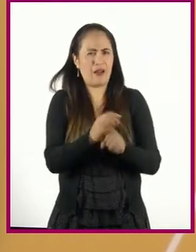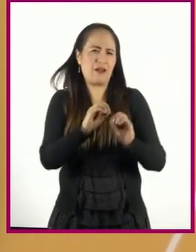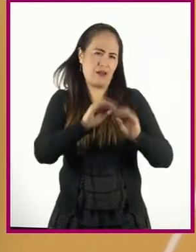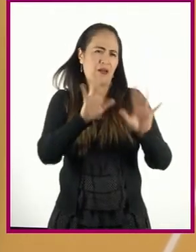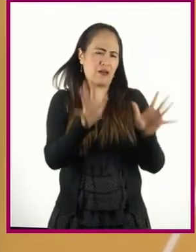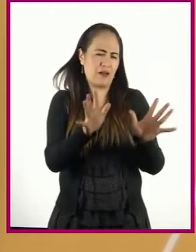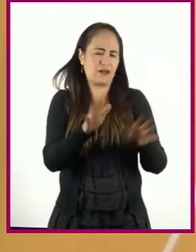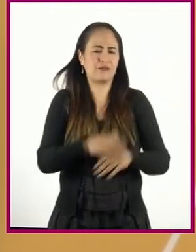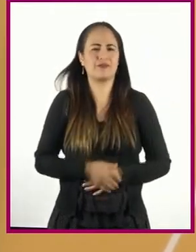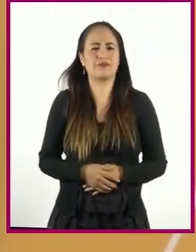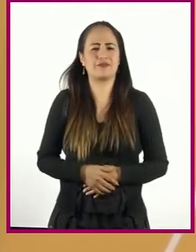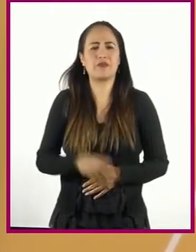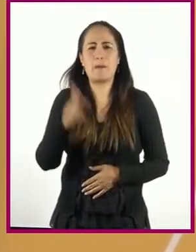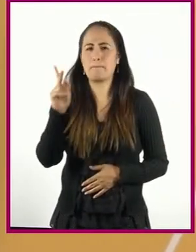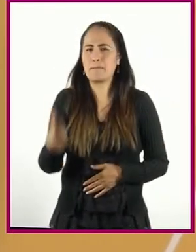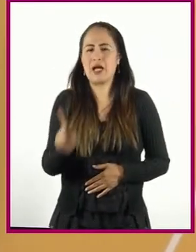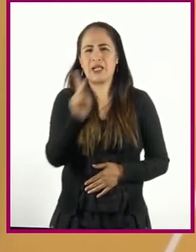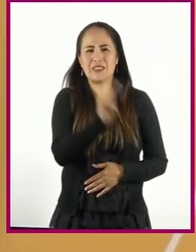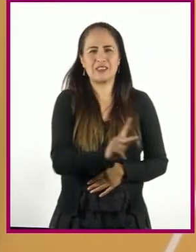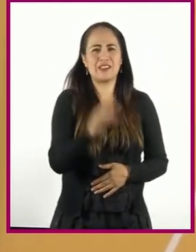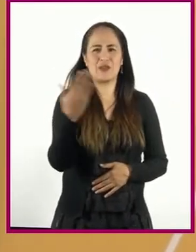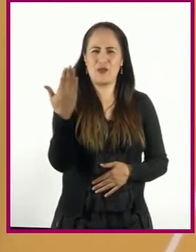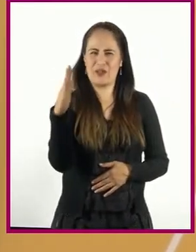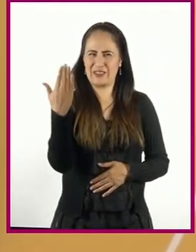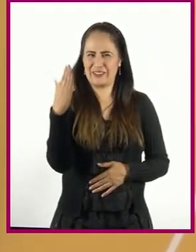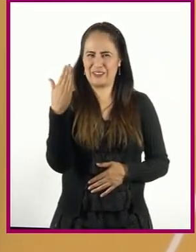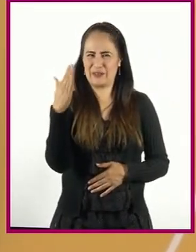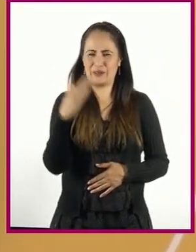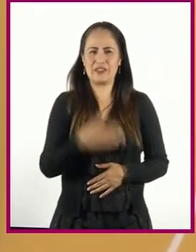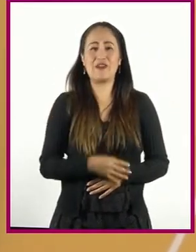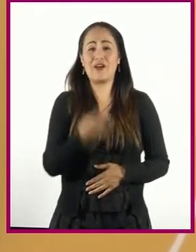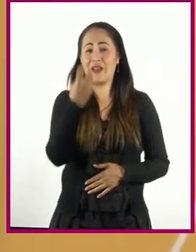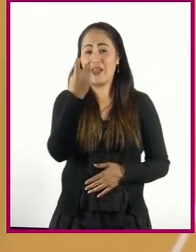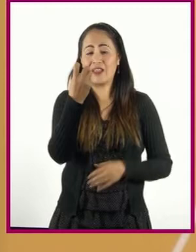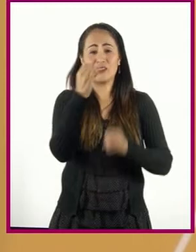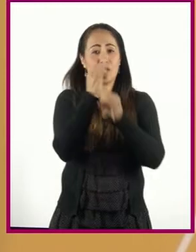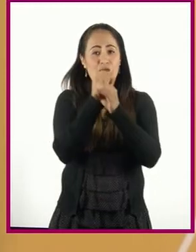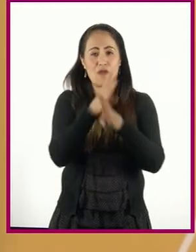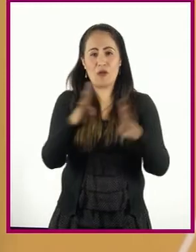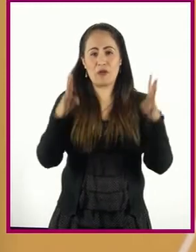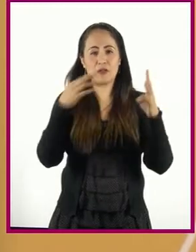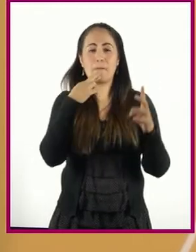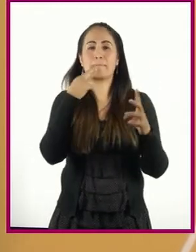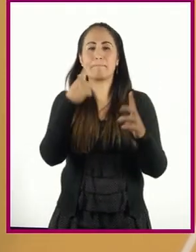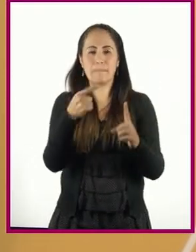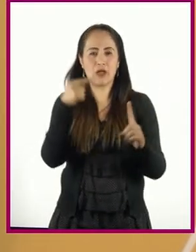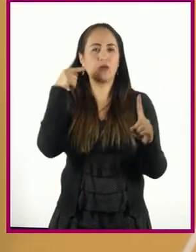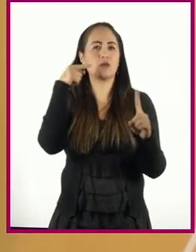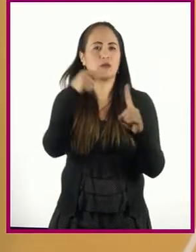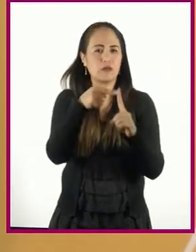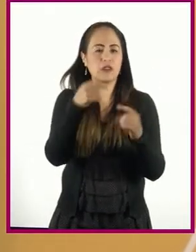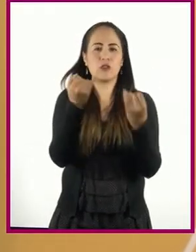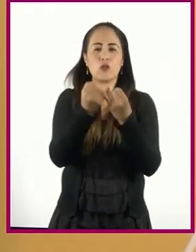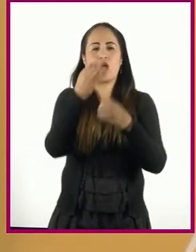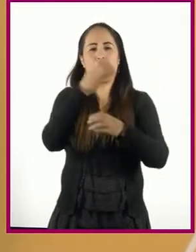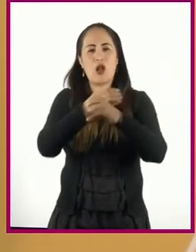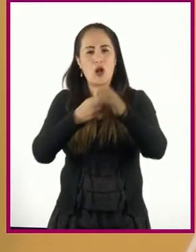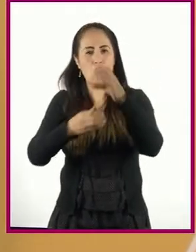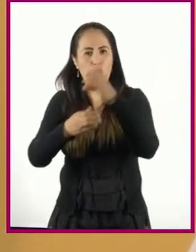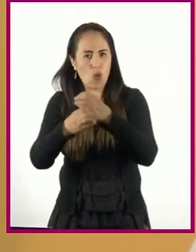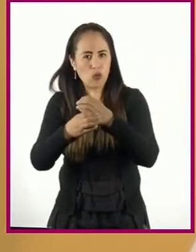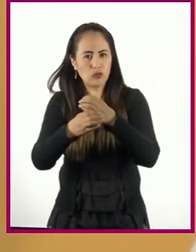decir, como lo haría en un espejo. Esto permite obtener información más precisa y detectar objetos de